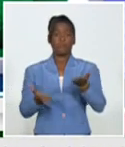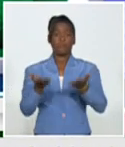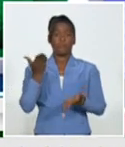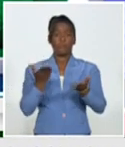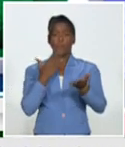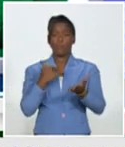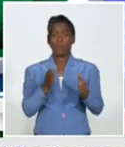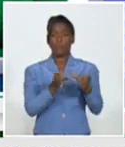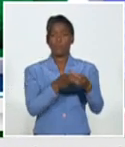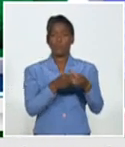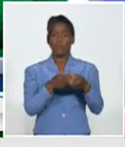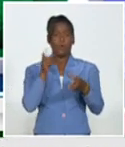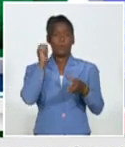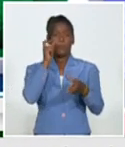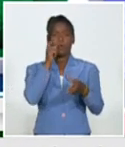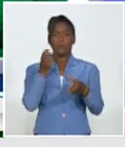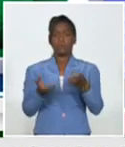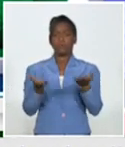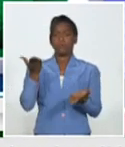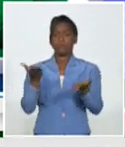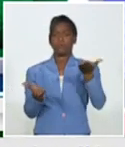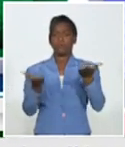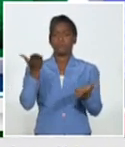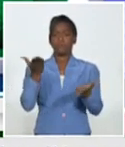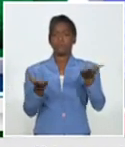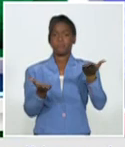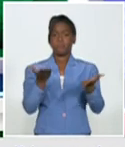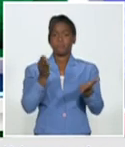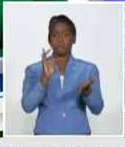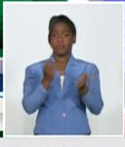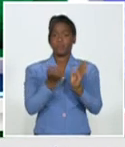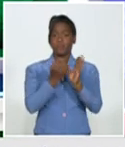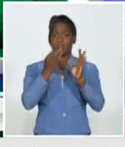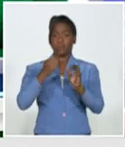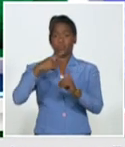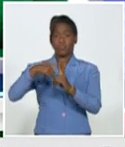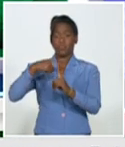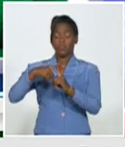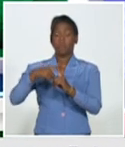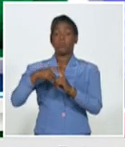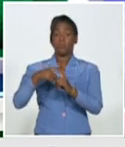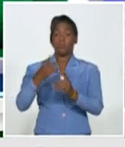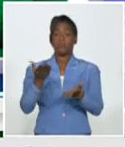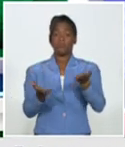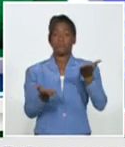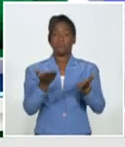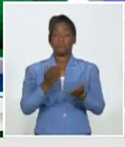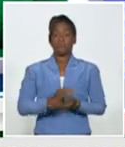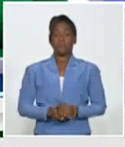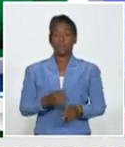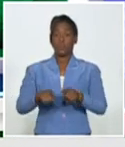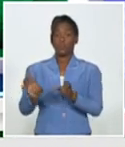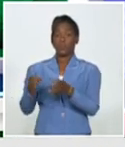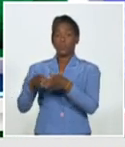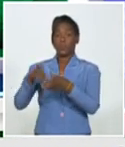acumulado de los casos confirmados en Cuba del sexo masculino,